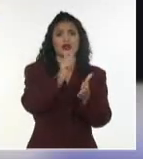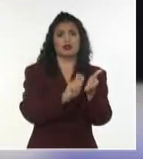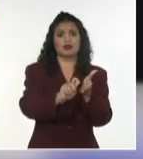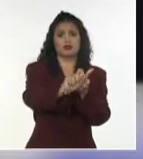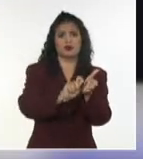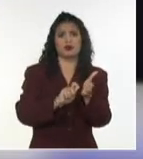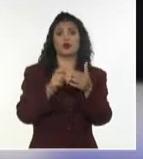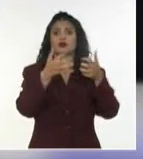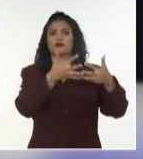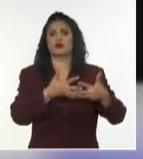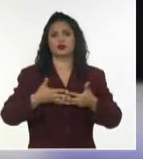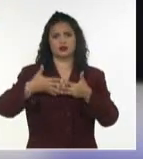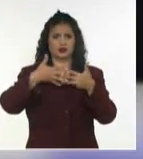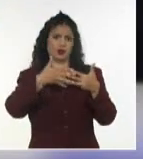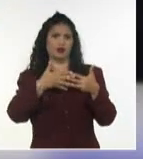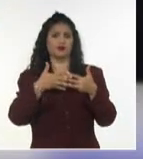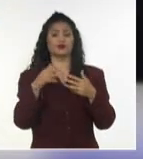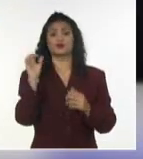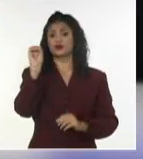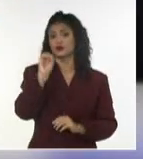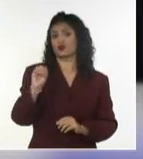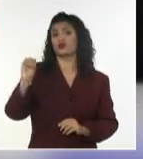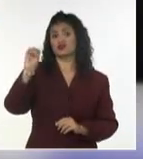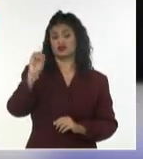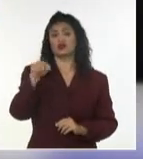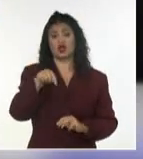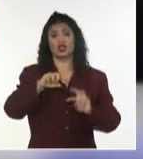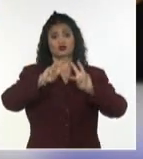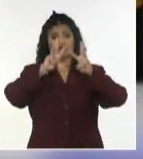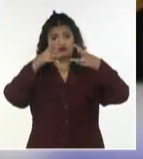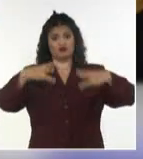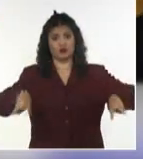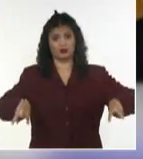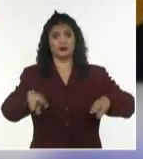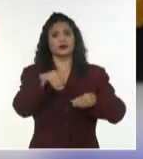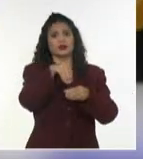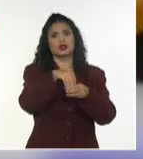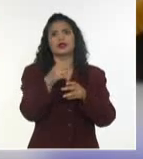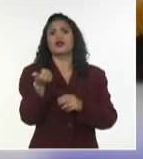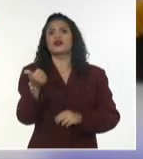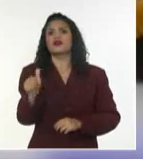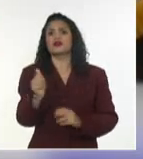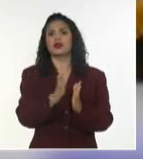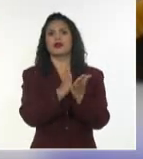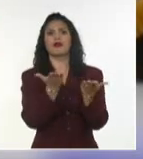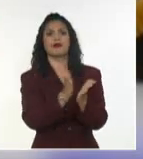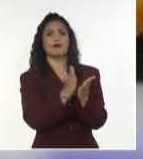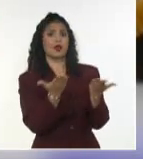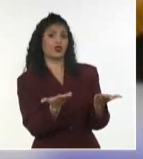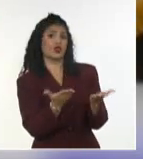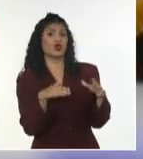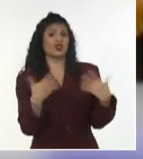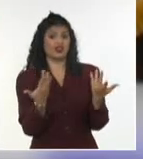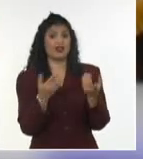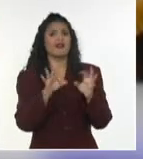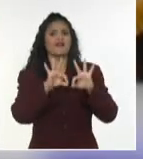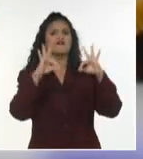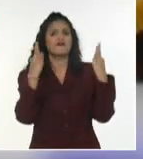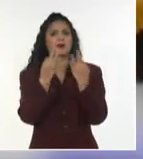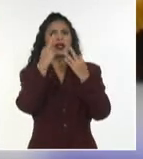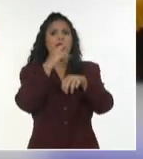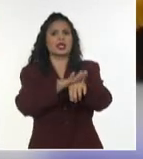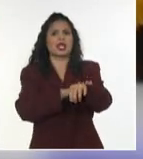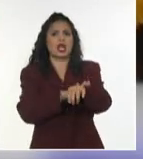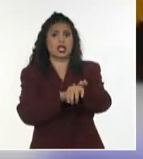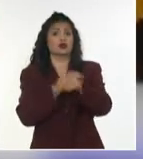urnas War and Black es un sitio web digital que agrupa a 10 periódicos de afrodescendientes y asegura que el entusiasmo